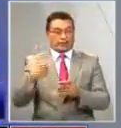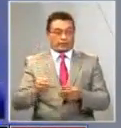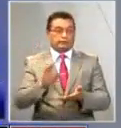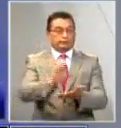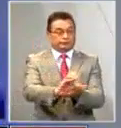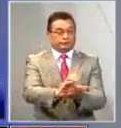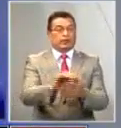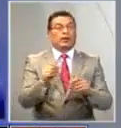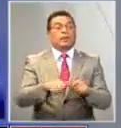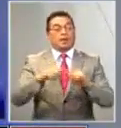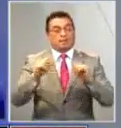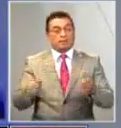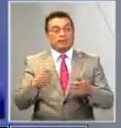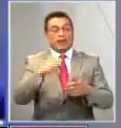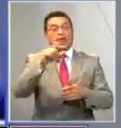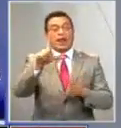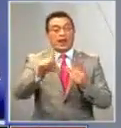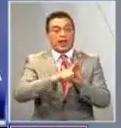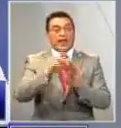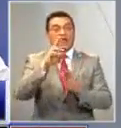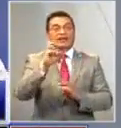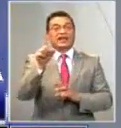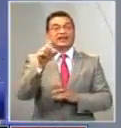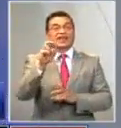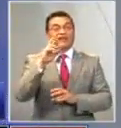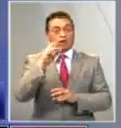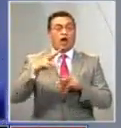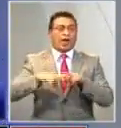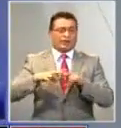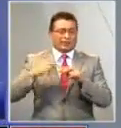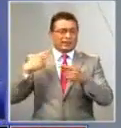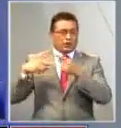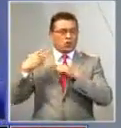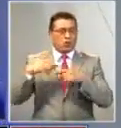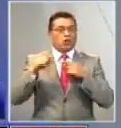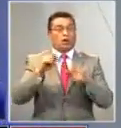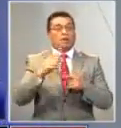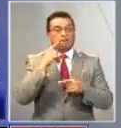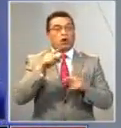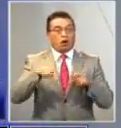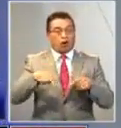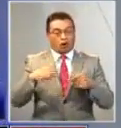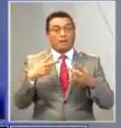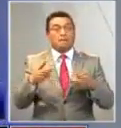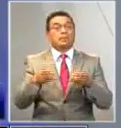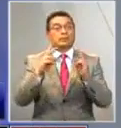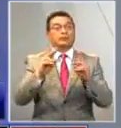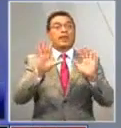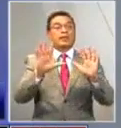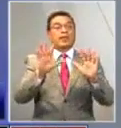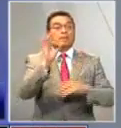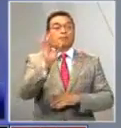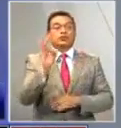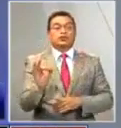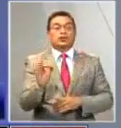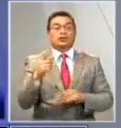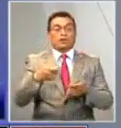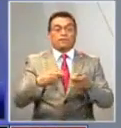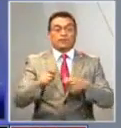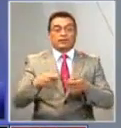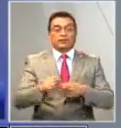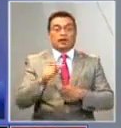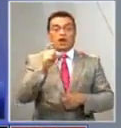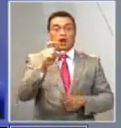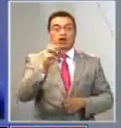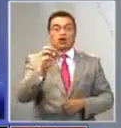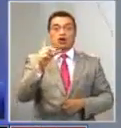segunda parte, que es esta ley reservada, que viene de muy antiguo, pero que hoy día permite que el 10% de las ventas de Codelco,